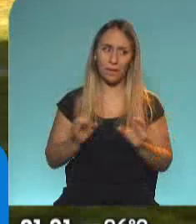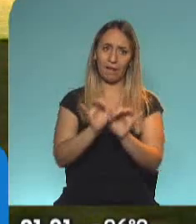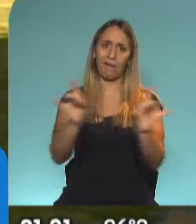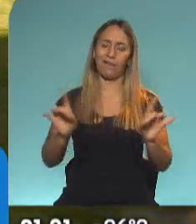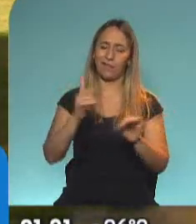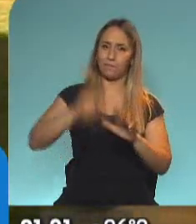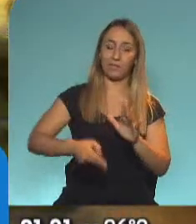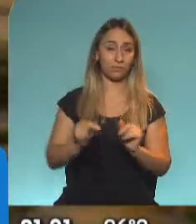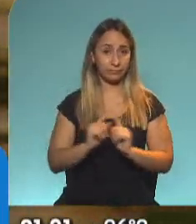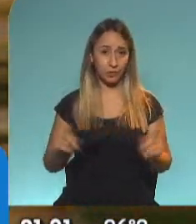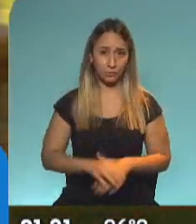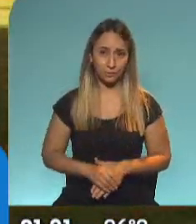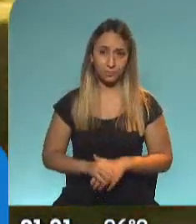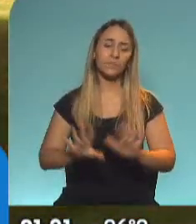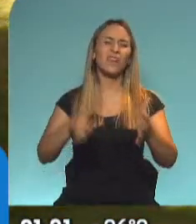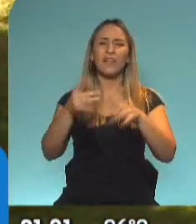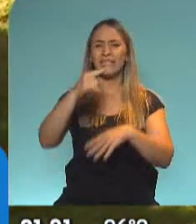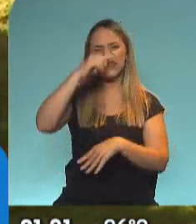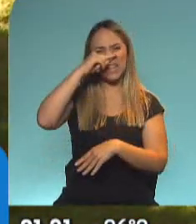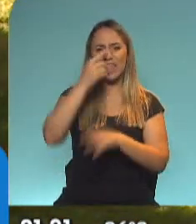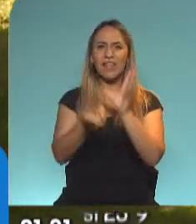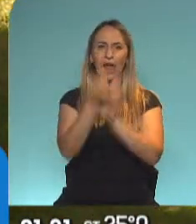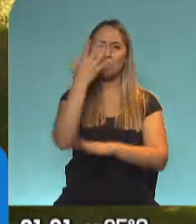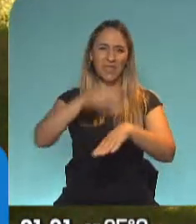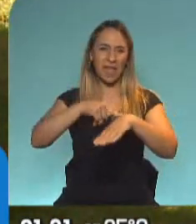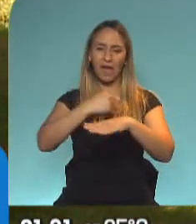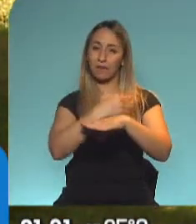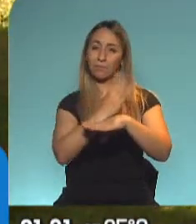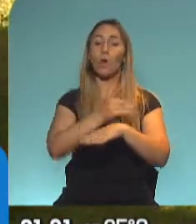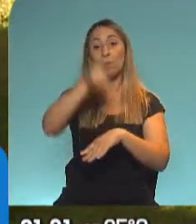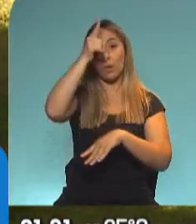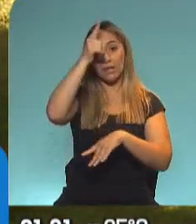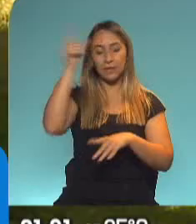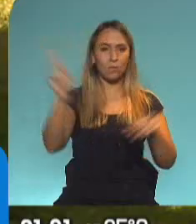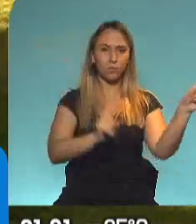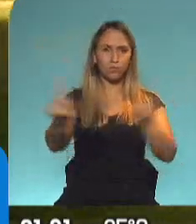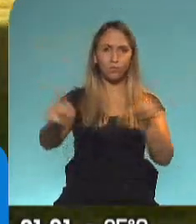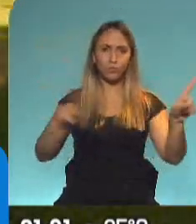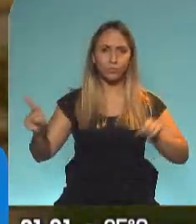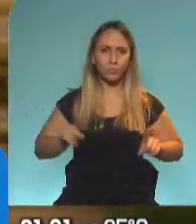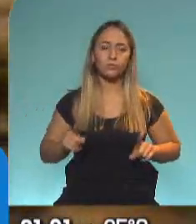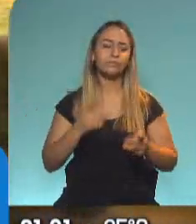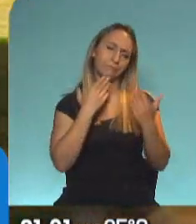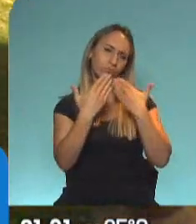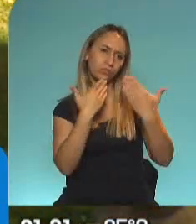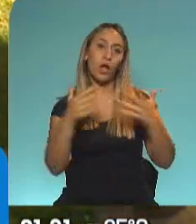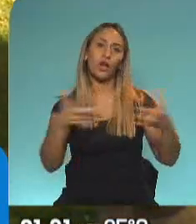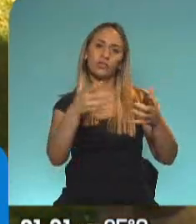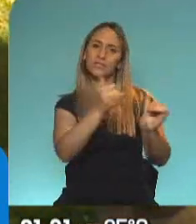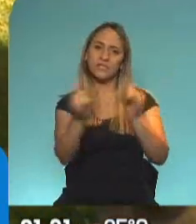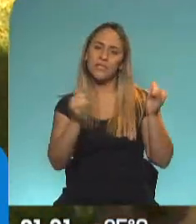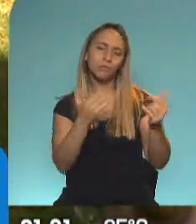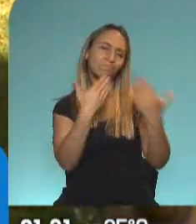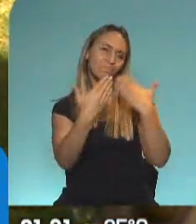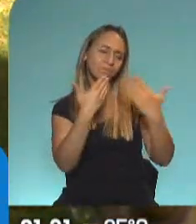COVID-19. Alrededor de las 7 de la mañana, policías de la ciudad llegaron hasta el lugar para dialogar con los chicos y las chicas